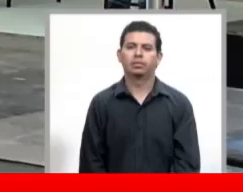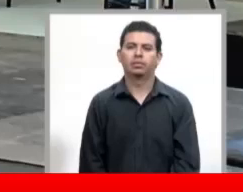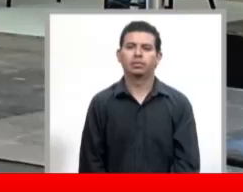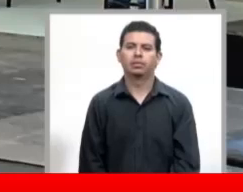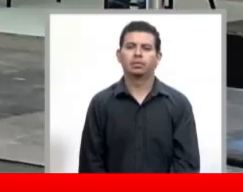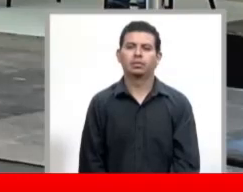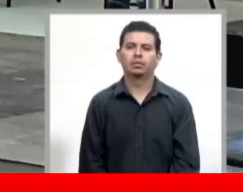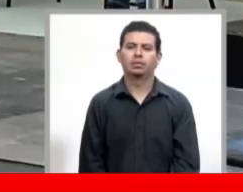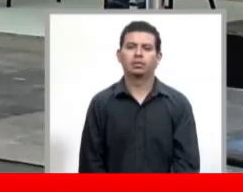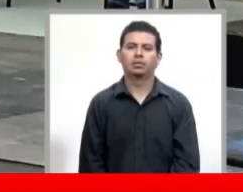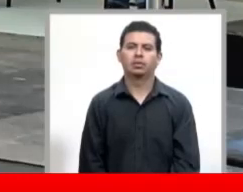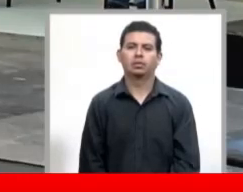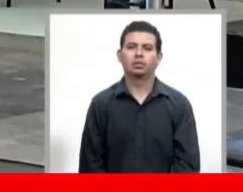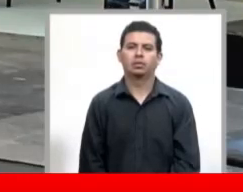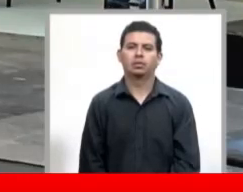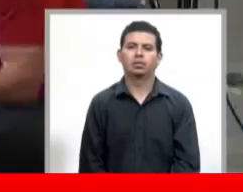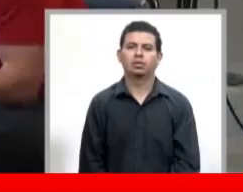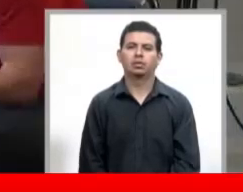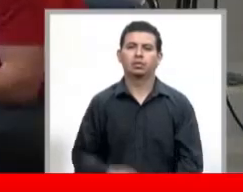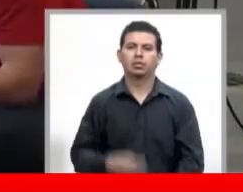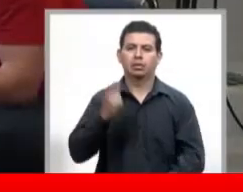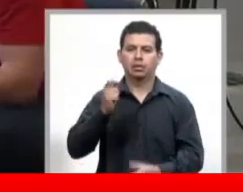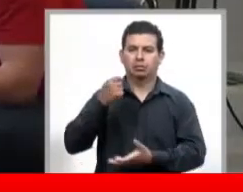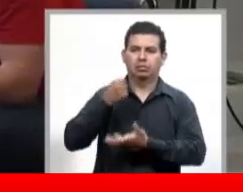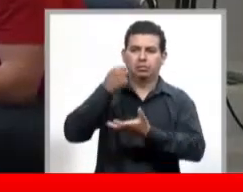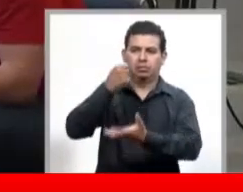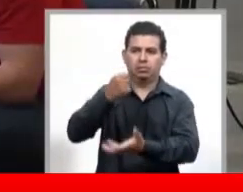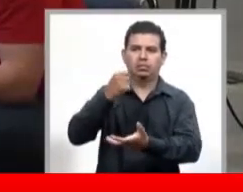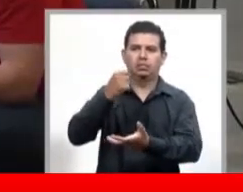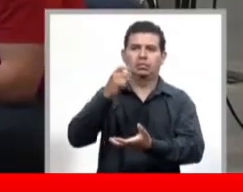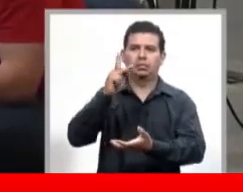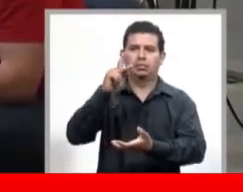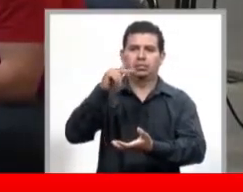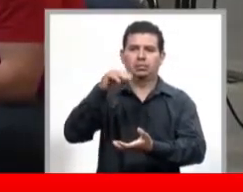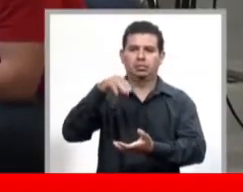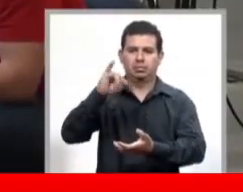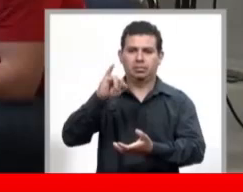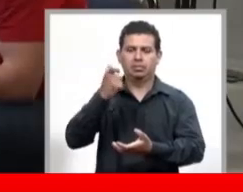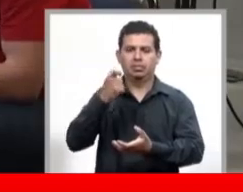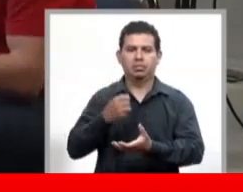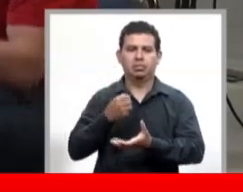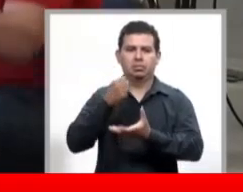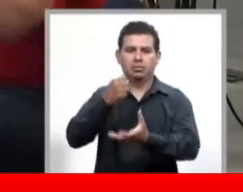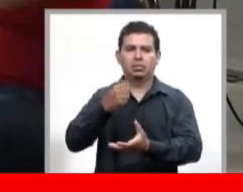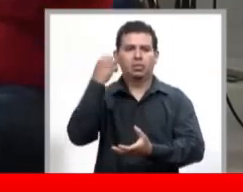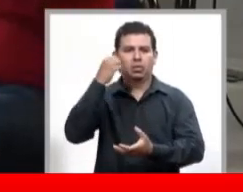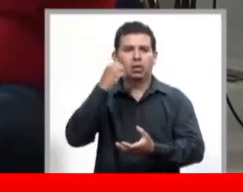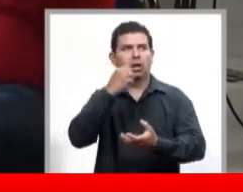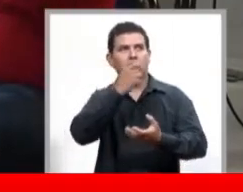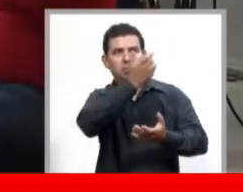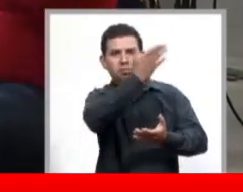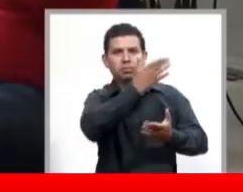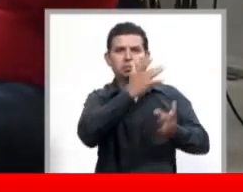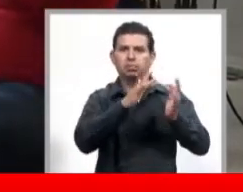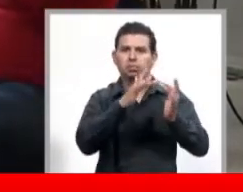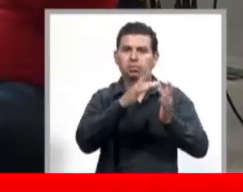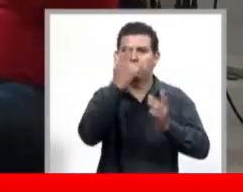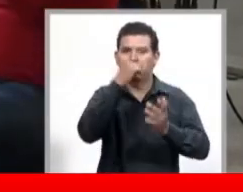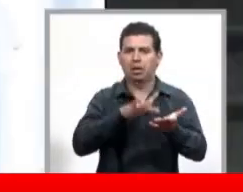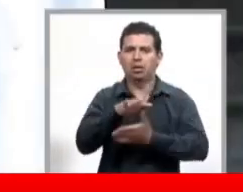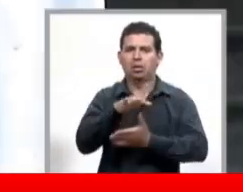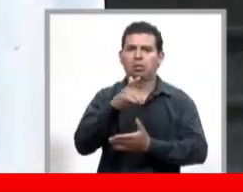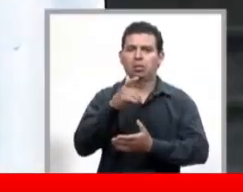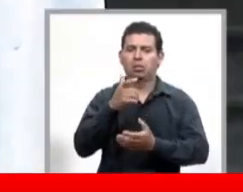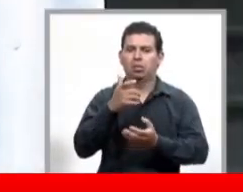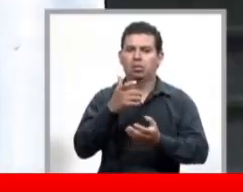Semanas el Fondo Monetario Internacional sobre esta recesión en el mundo, pero en particular Oaxaca, ¿cuál es la situación? Bueno, México ya